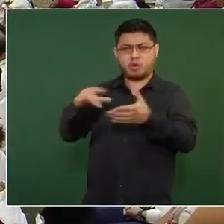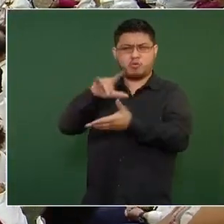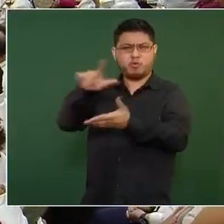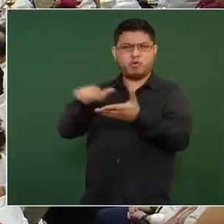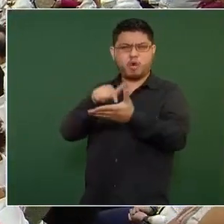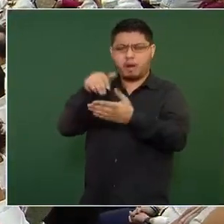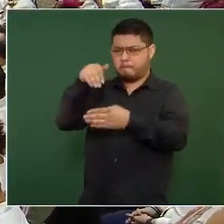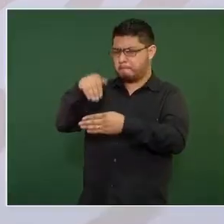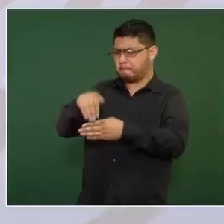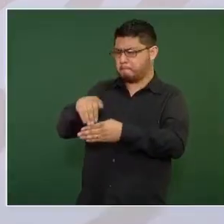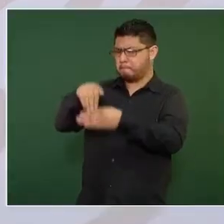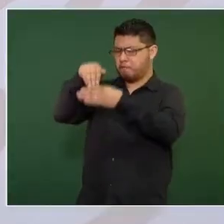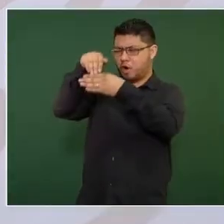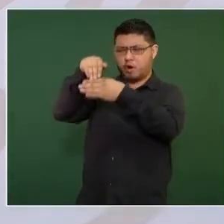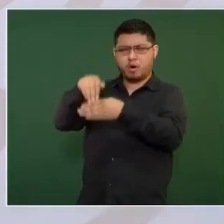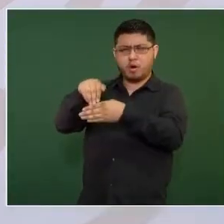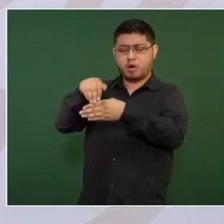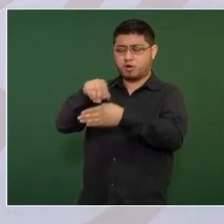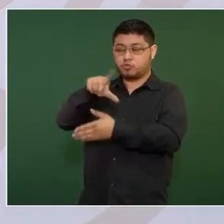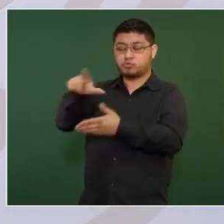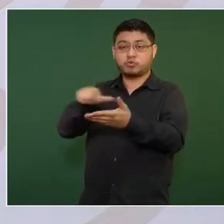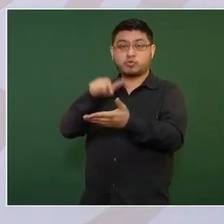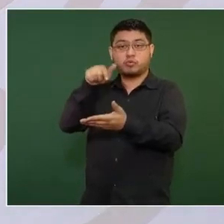palacios, los centros